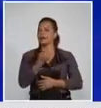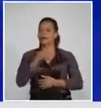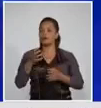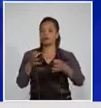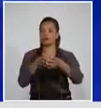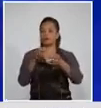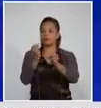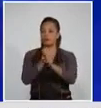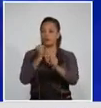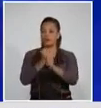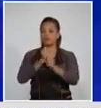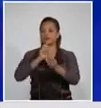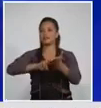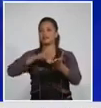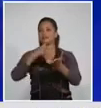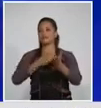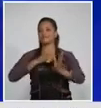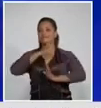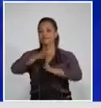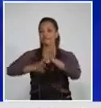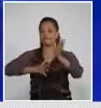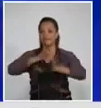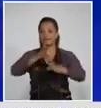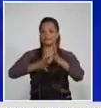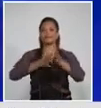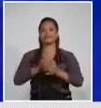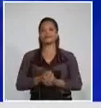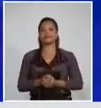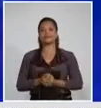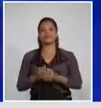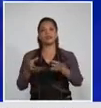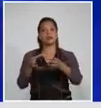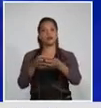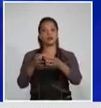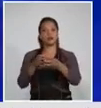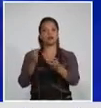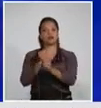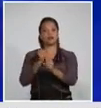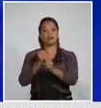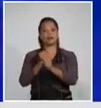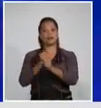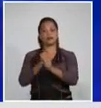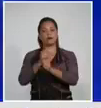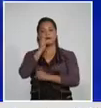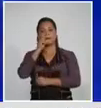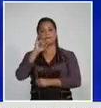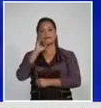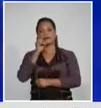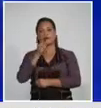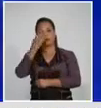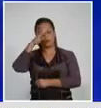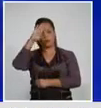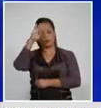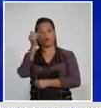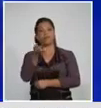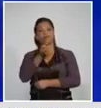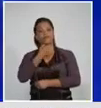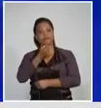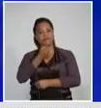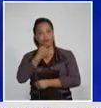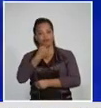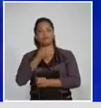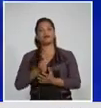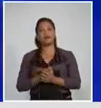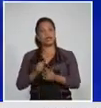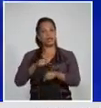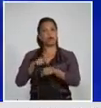la intérprete de lengua de señas, al equipo de BioCuba Pharma que está aquí hoy y que va a dar